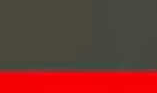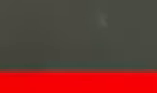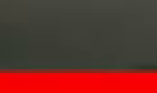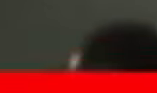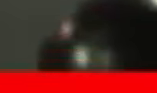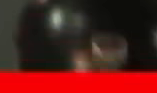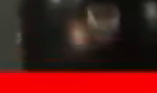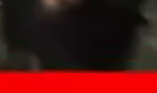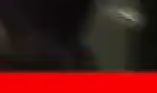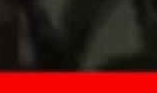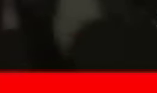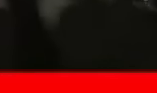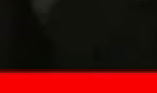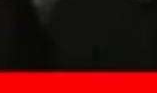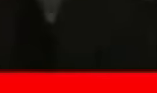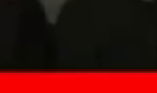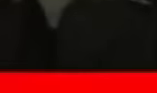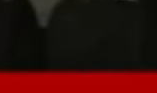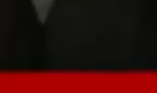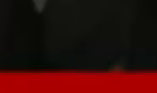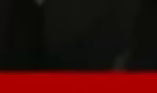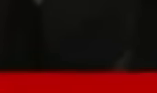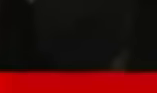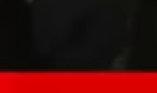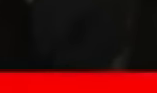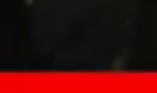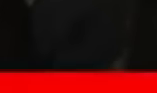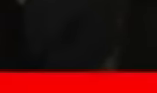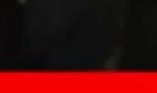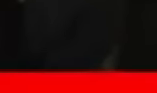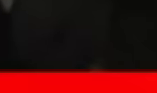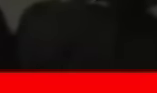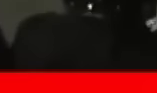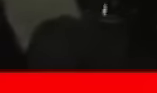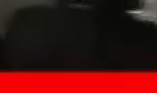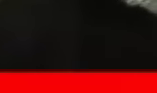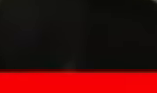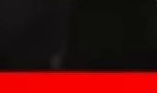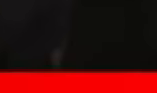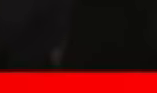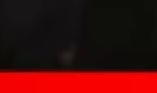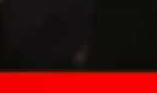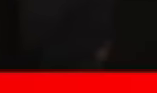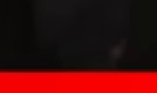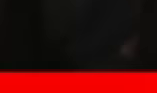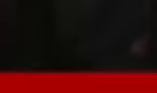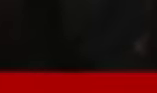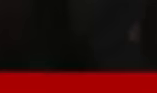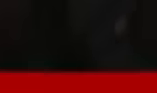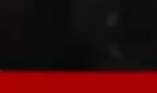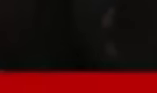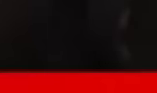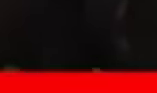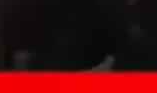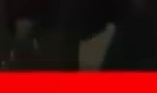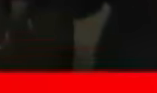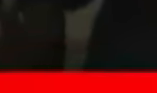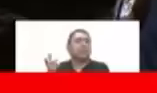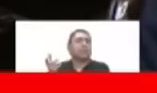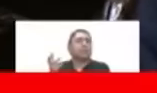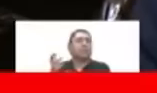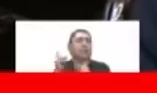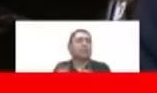y con vos también, atemperar, hay que dialogar, lo que no hubo en el Congreso otros días. Sí. ¿Sabés qué fue el Congreso? Medírsela quien la tiene